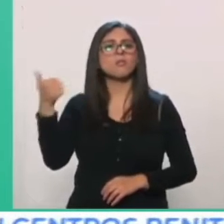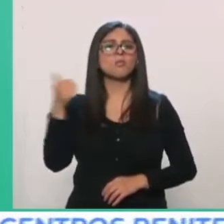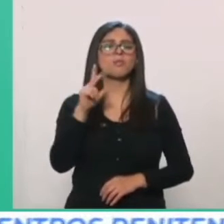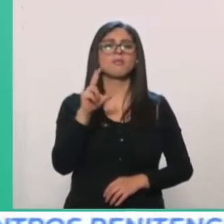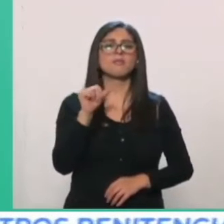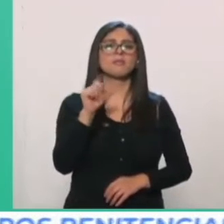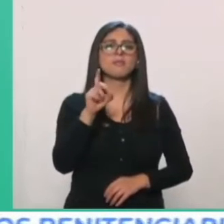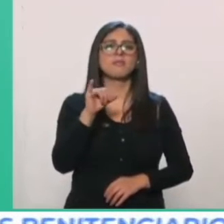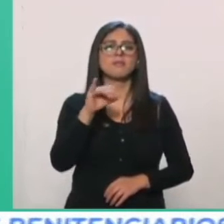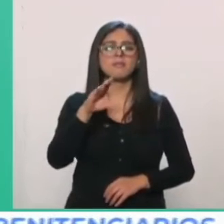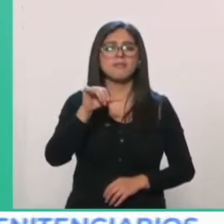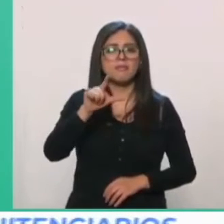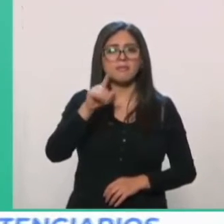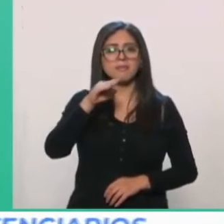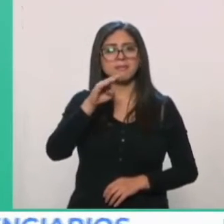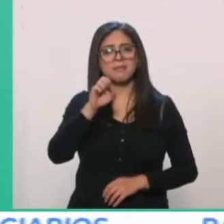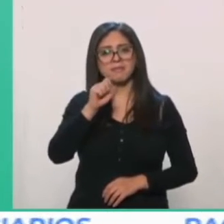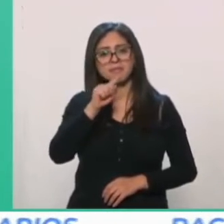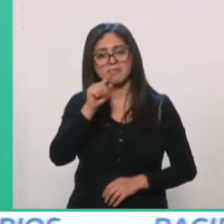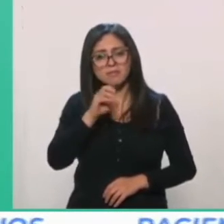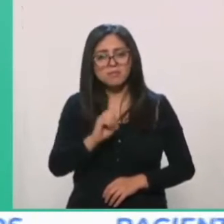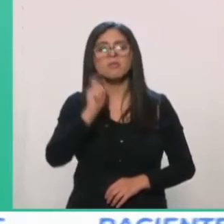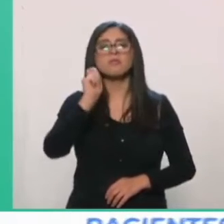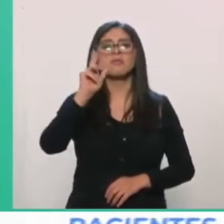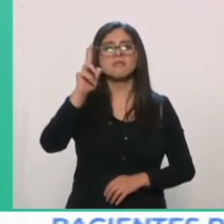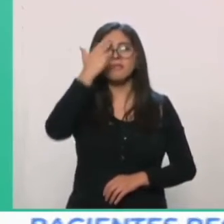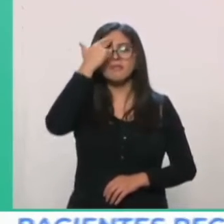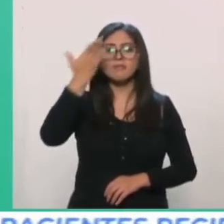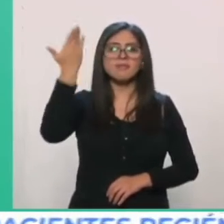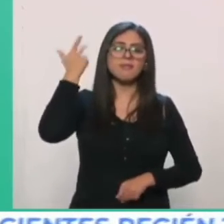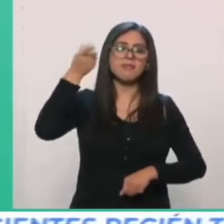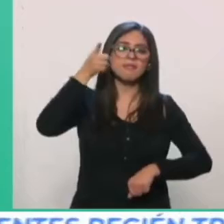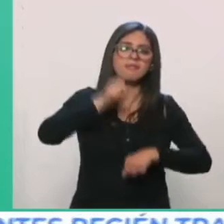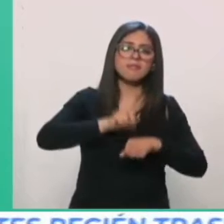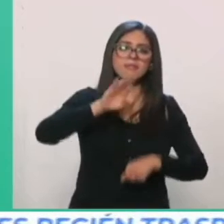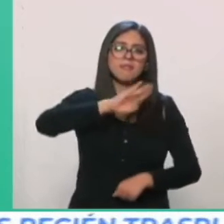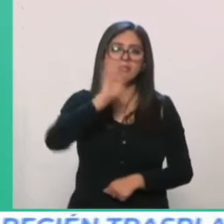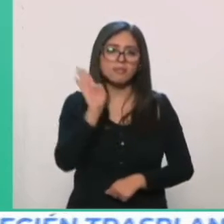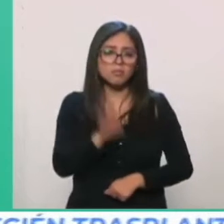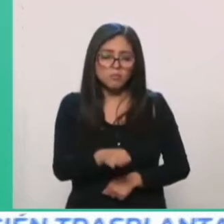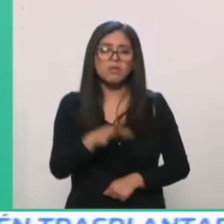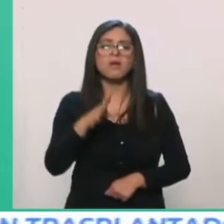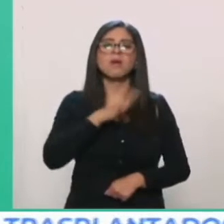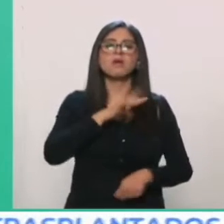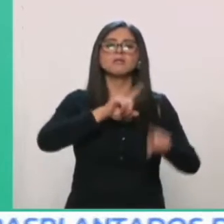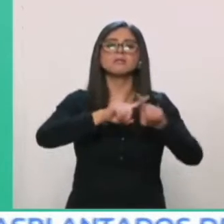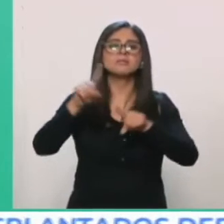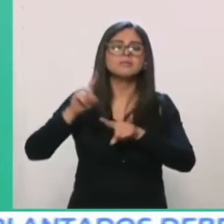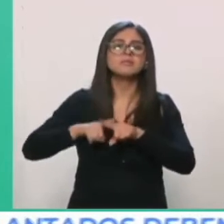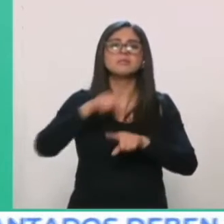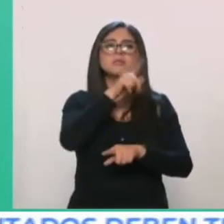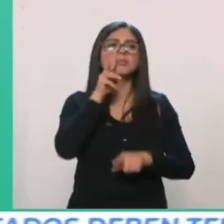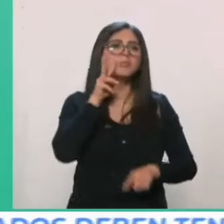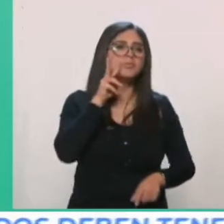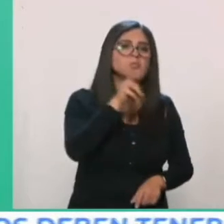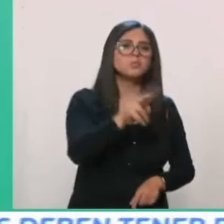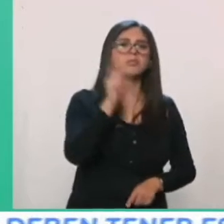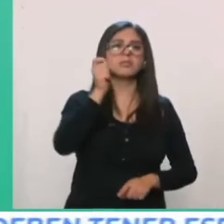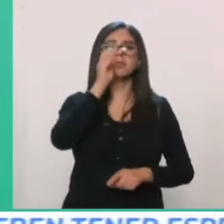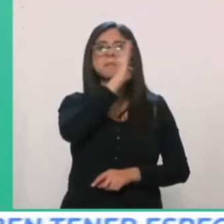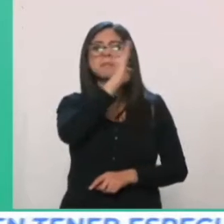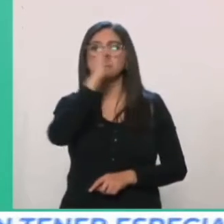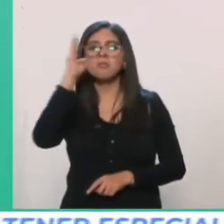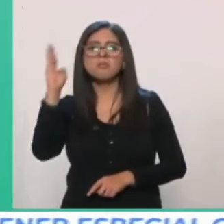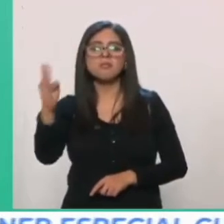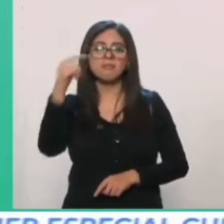las conmemoración del Día de Muertos. Tenemos acceso a diferentes bibliotecas, tanto nacionales